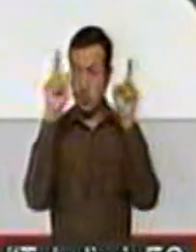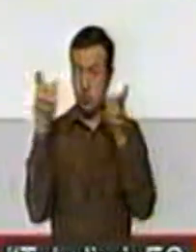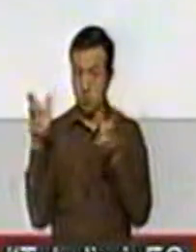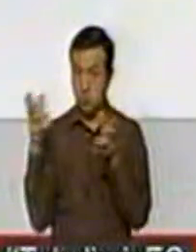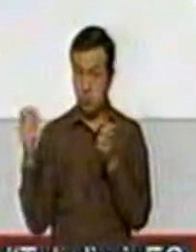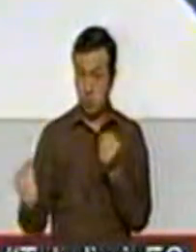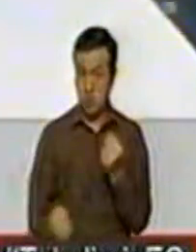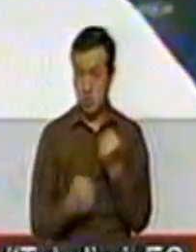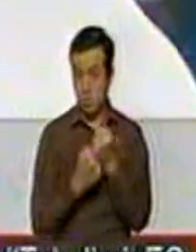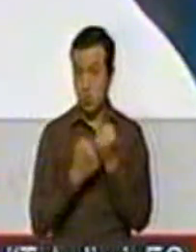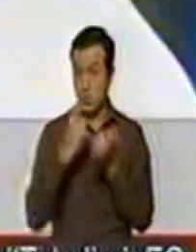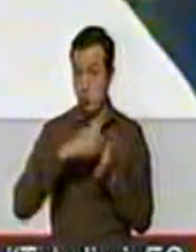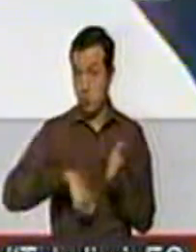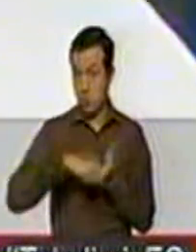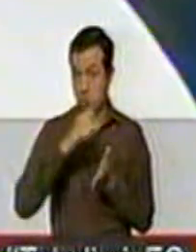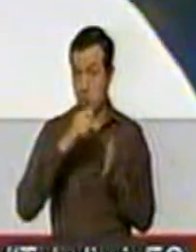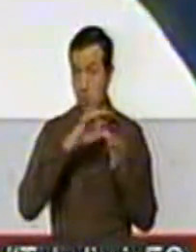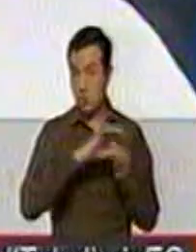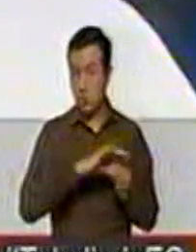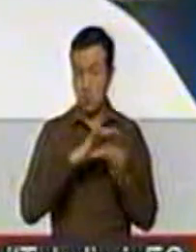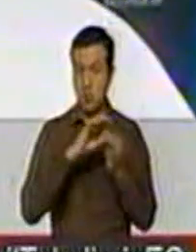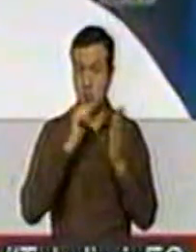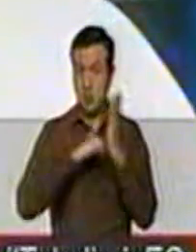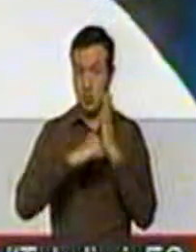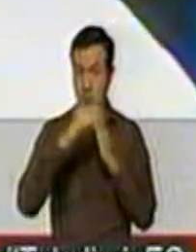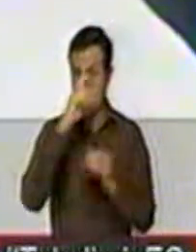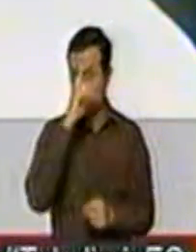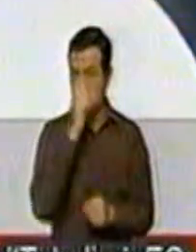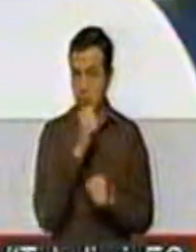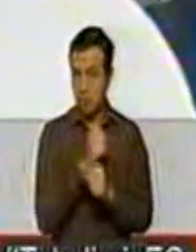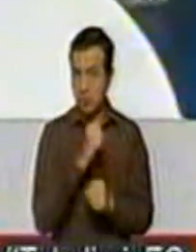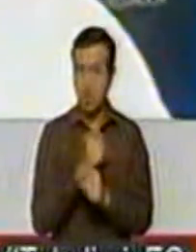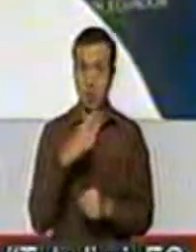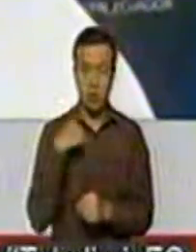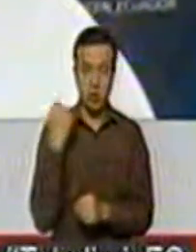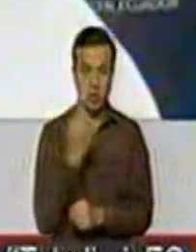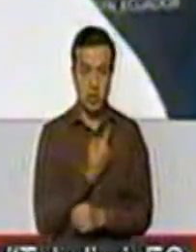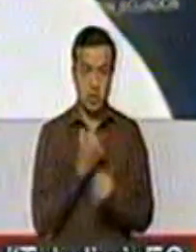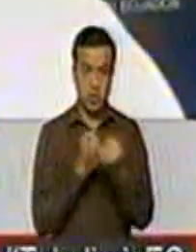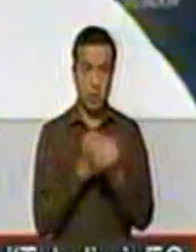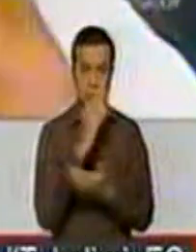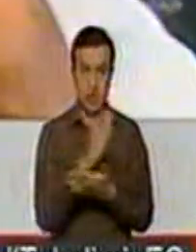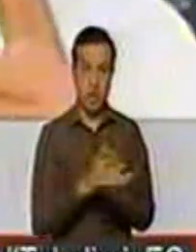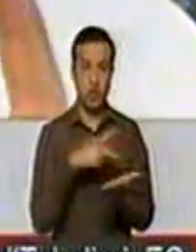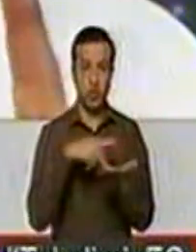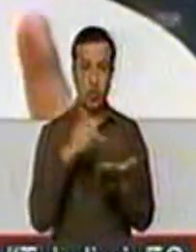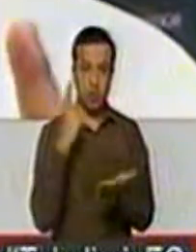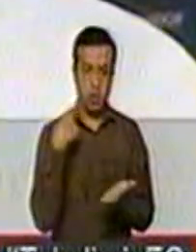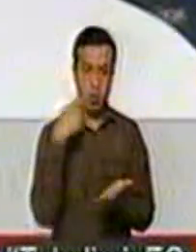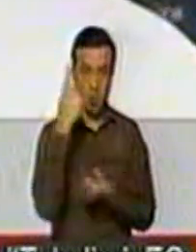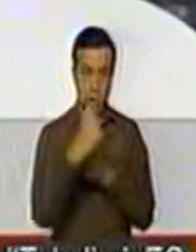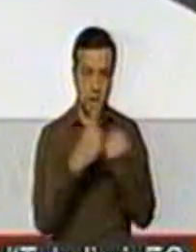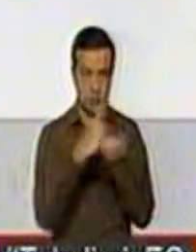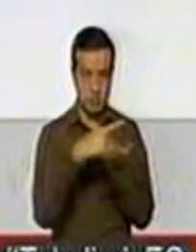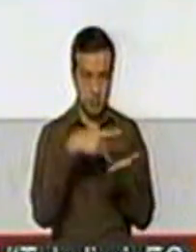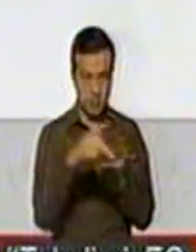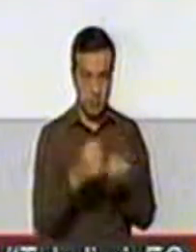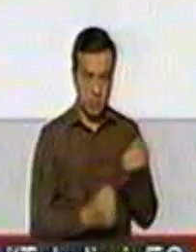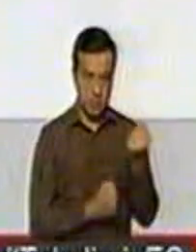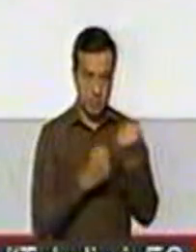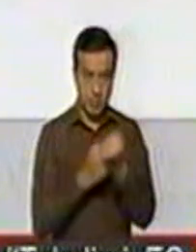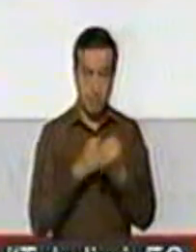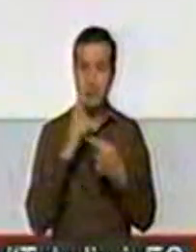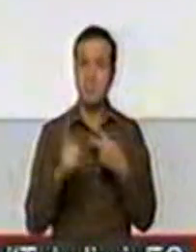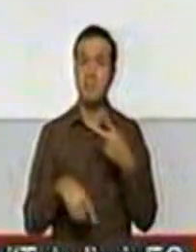quiera y pueda firmar un convenio con el Ministerio del Trabajo para que nosotros financiemos la mitad del salario básico por un año, y por el otro